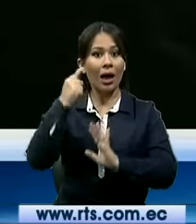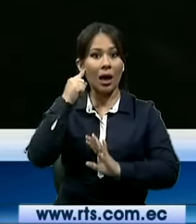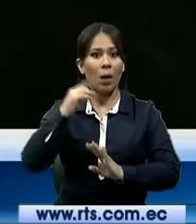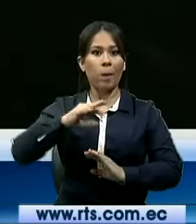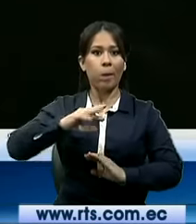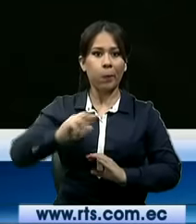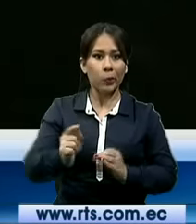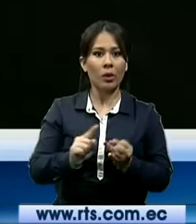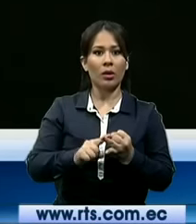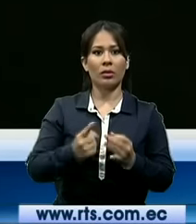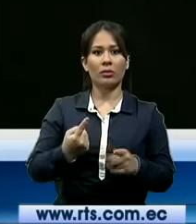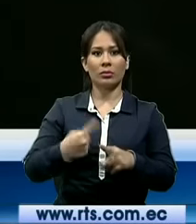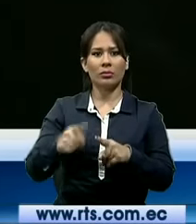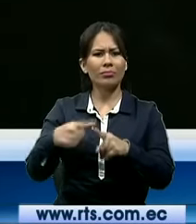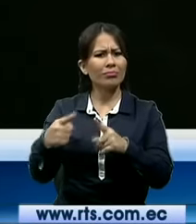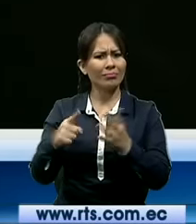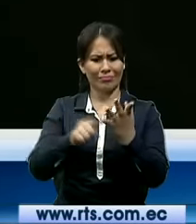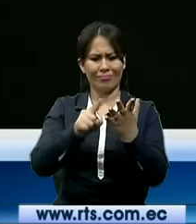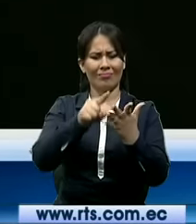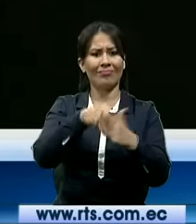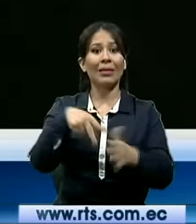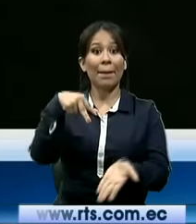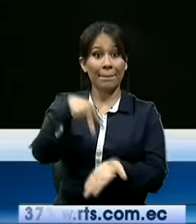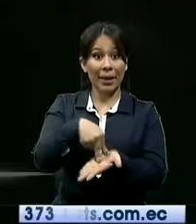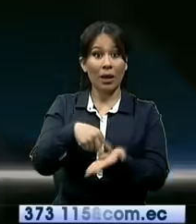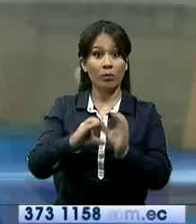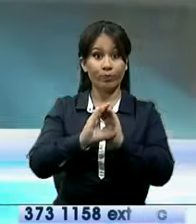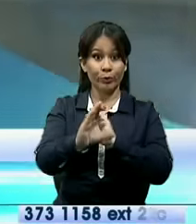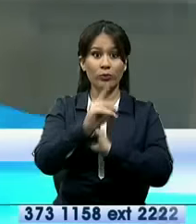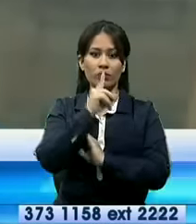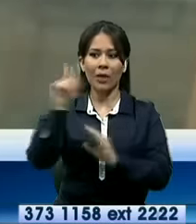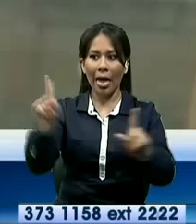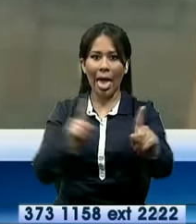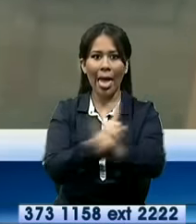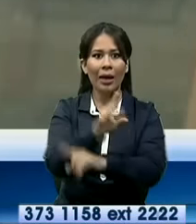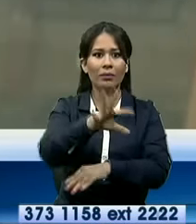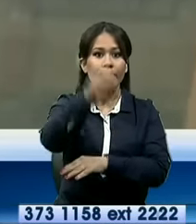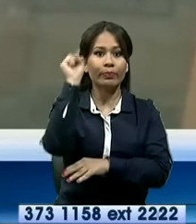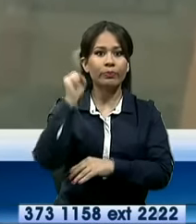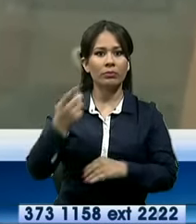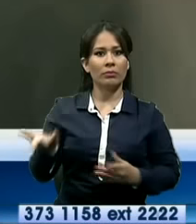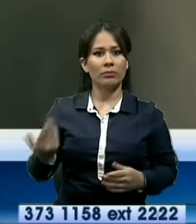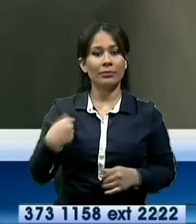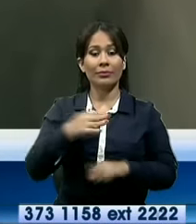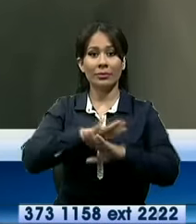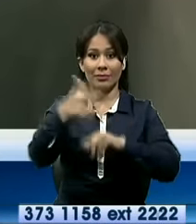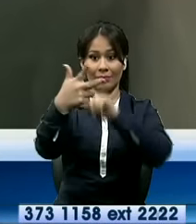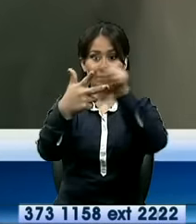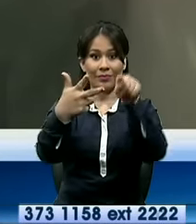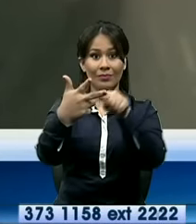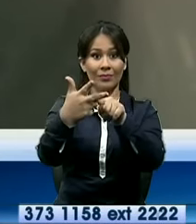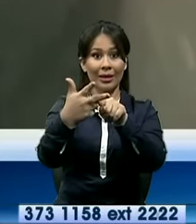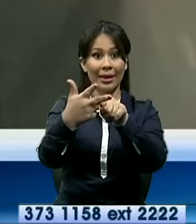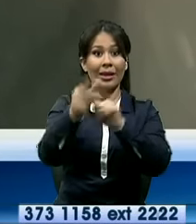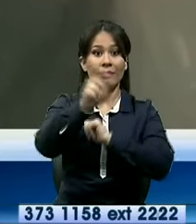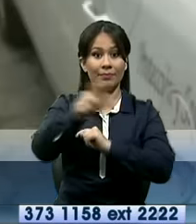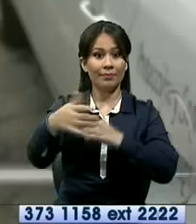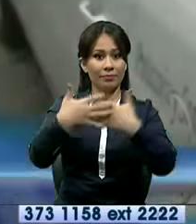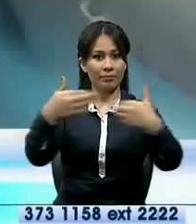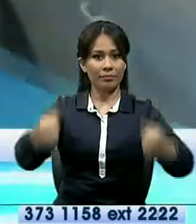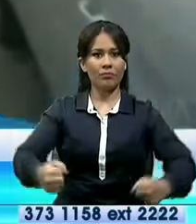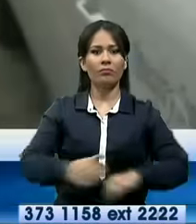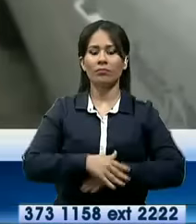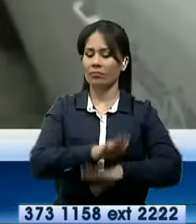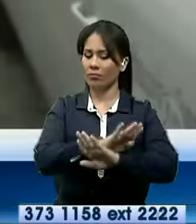robos igualmente en las paradas, dentro de los buses. En este caso, con los tres capturados, sumarían ya 9 los detenidos que